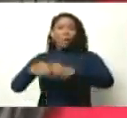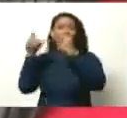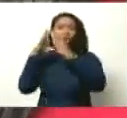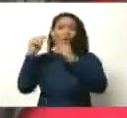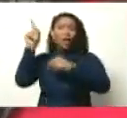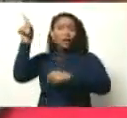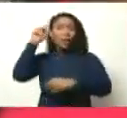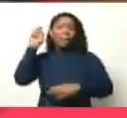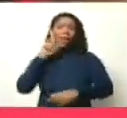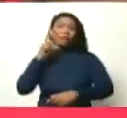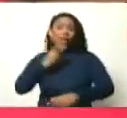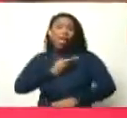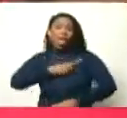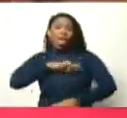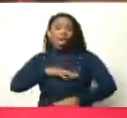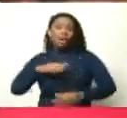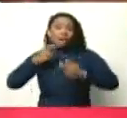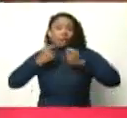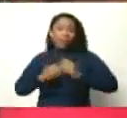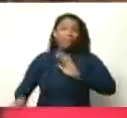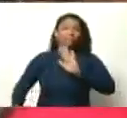mentira y locura que ellos trataron de imponer.